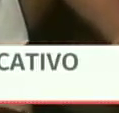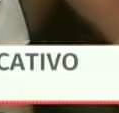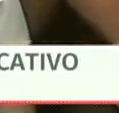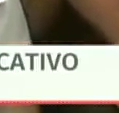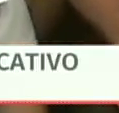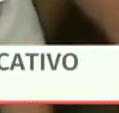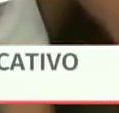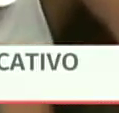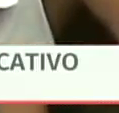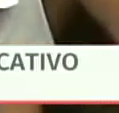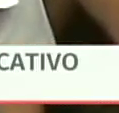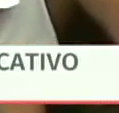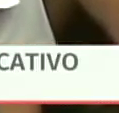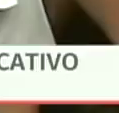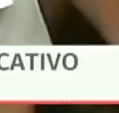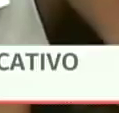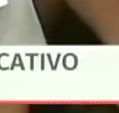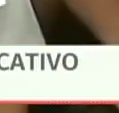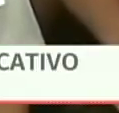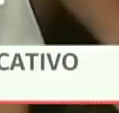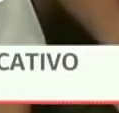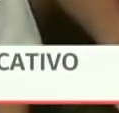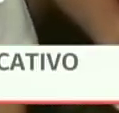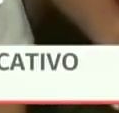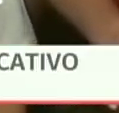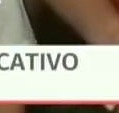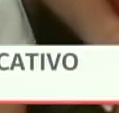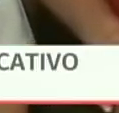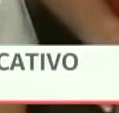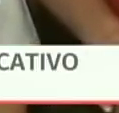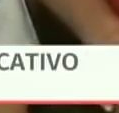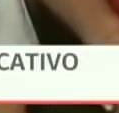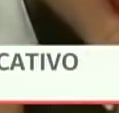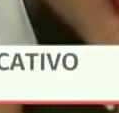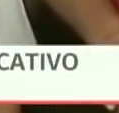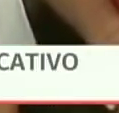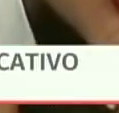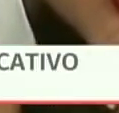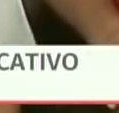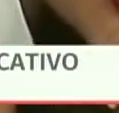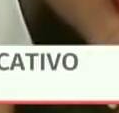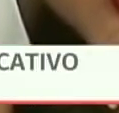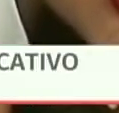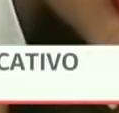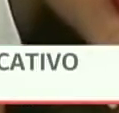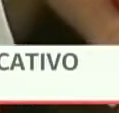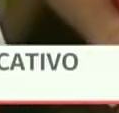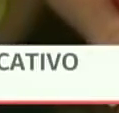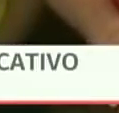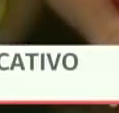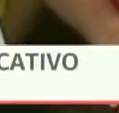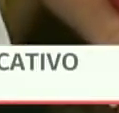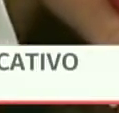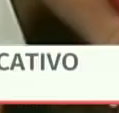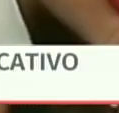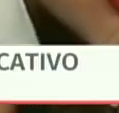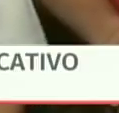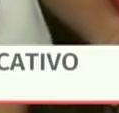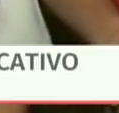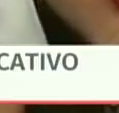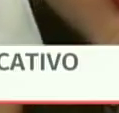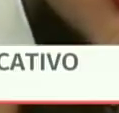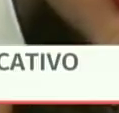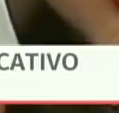nacional bolivariano. Agradecer inmensamente a nuestro ministro del Poder Popular para la Educación,